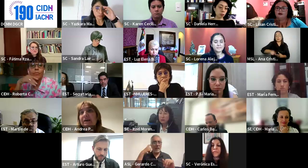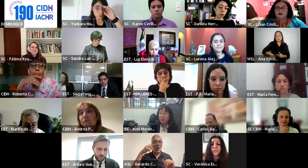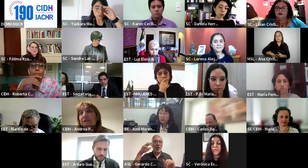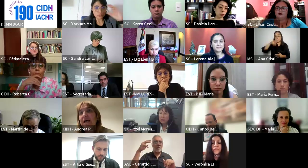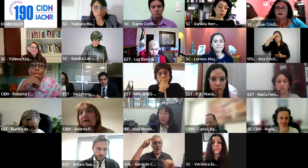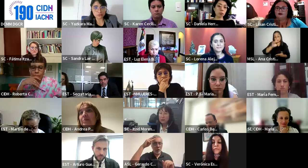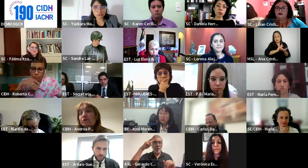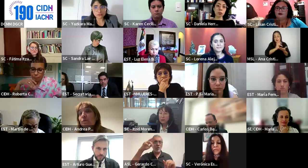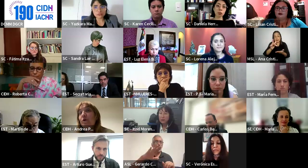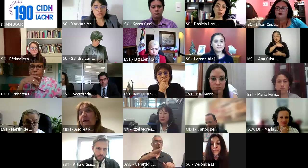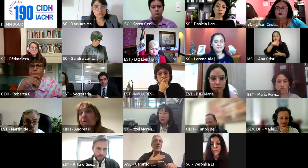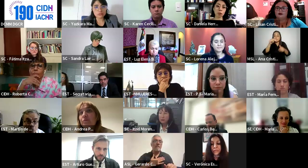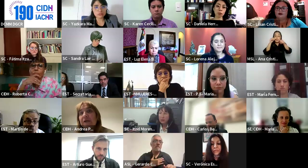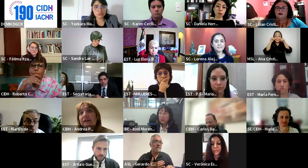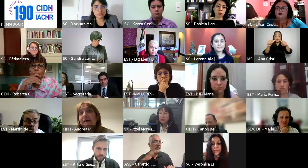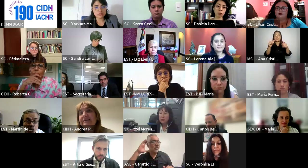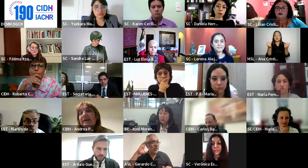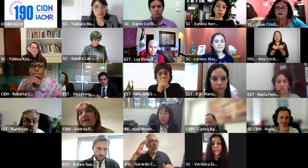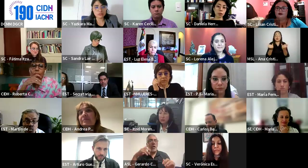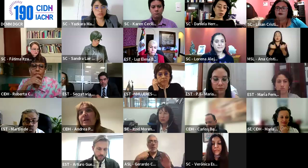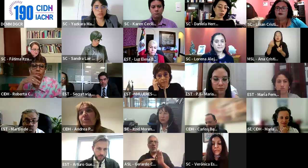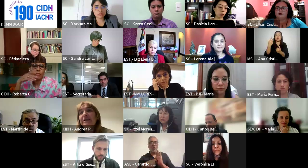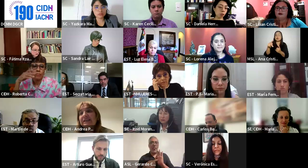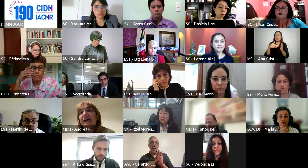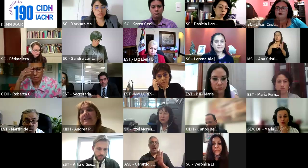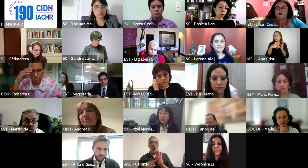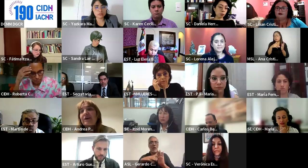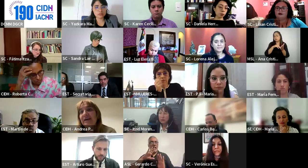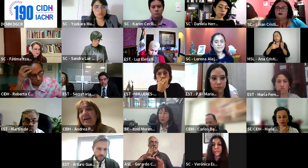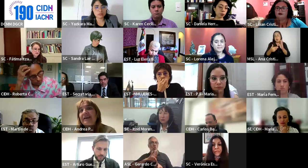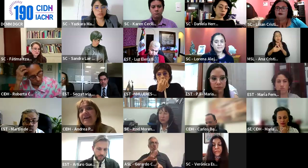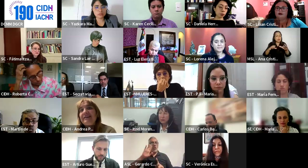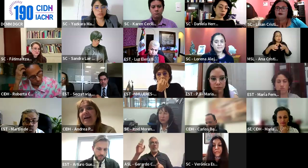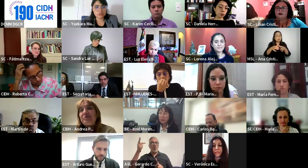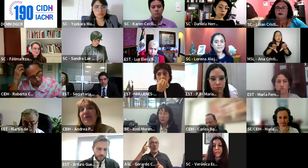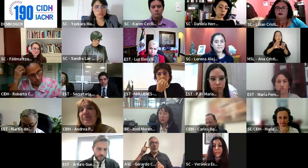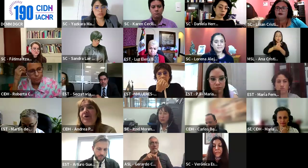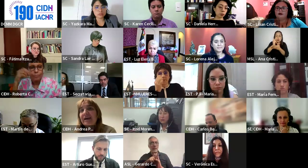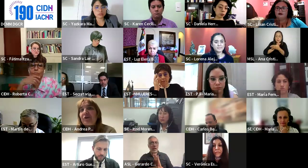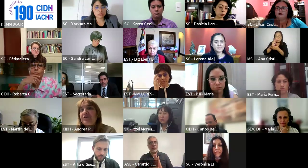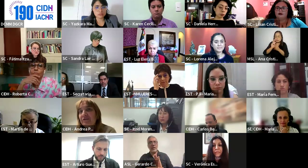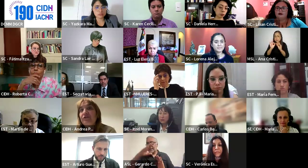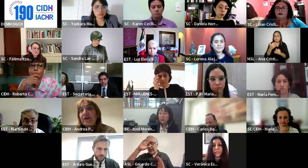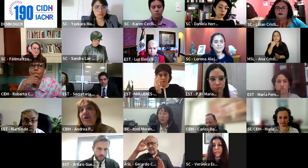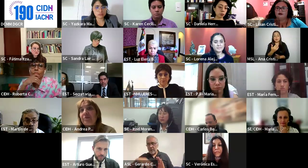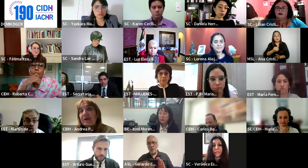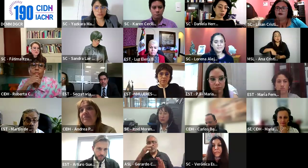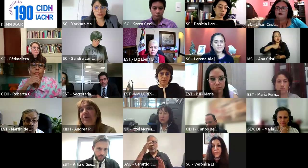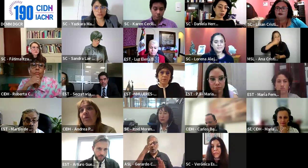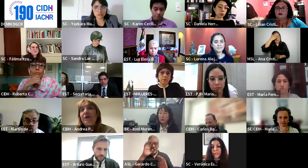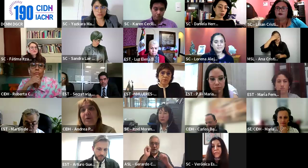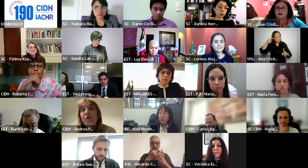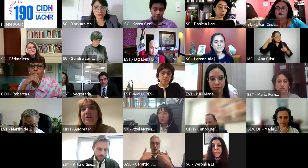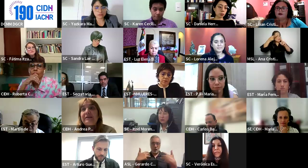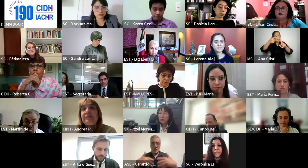capacidad de escucha, por su modelo en muchas de las políticas, y porque, digamos, sabemos que los desafíos son enormes,